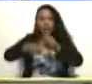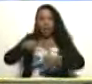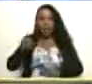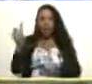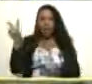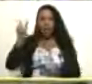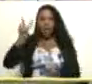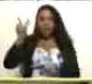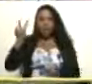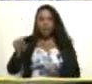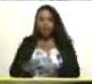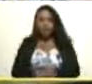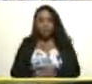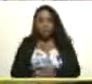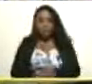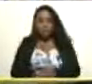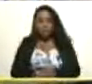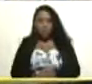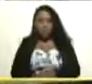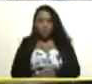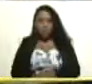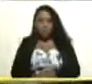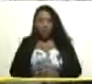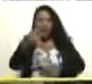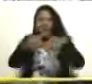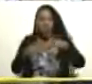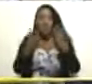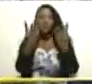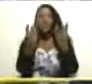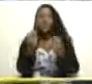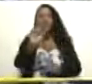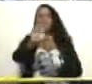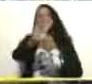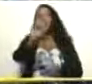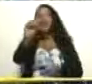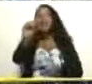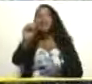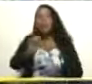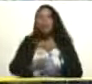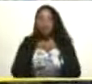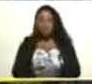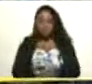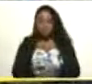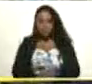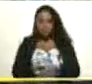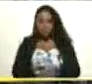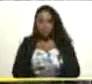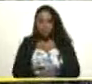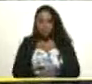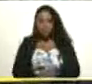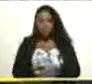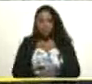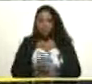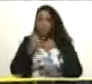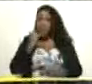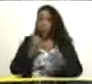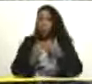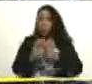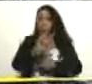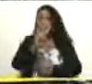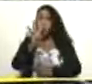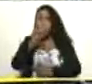Venezuela. Es la elección número 30 en los últimos 24